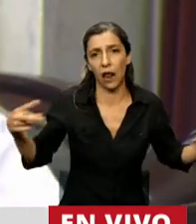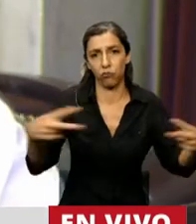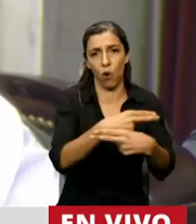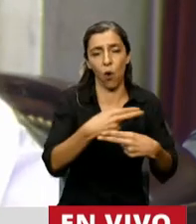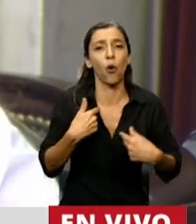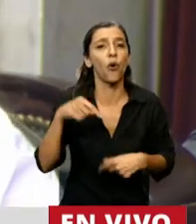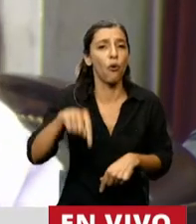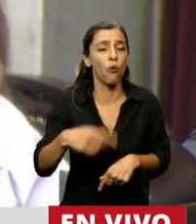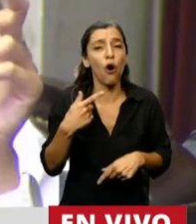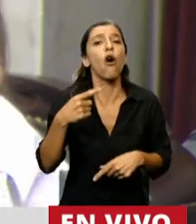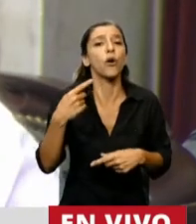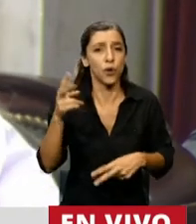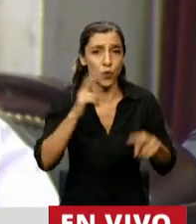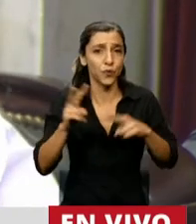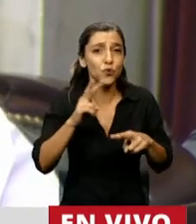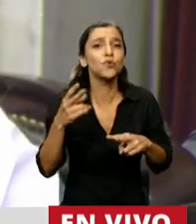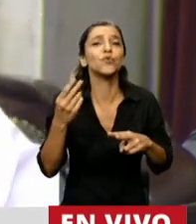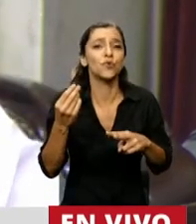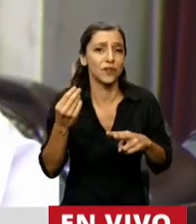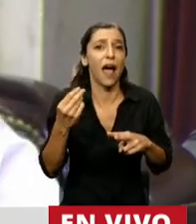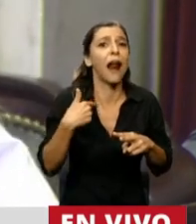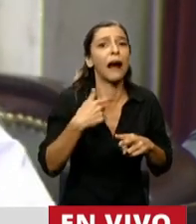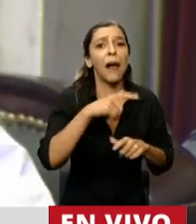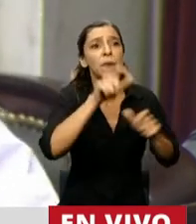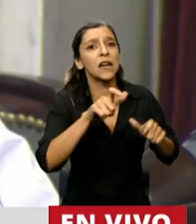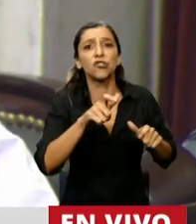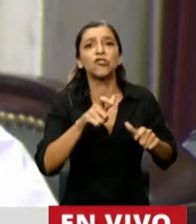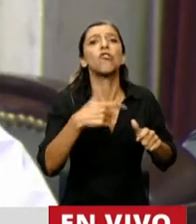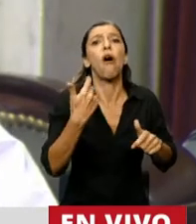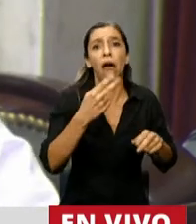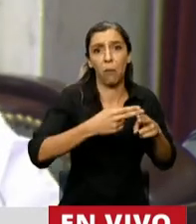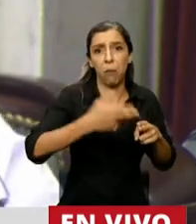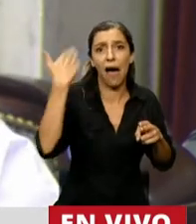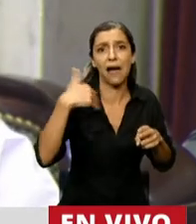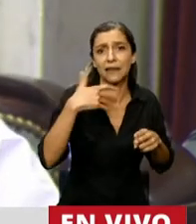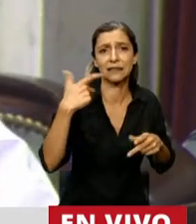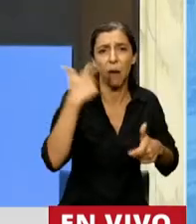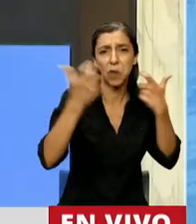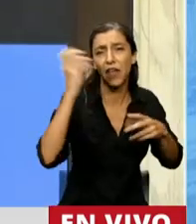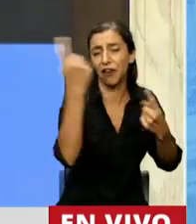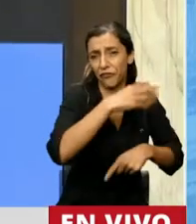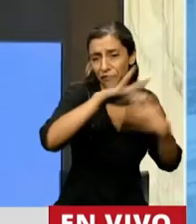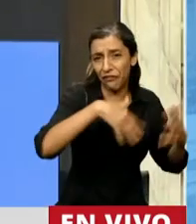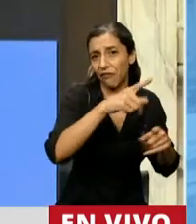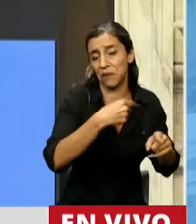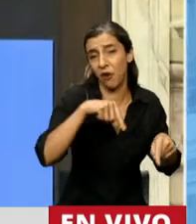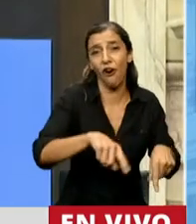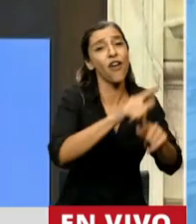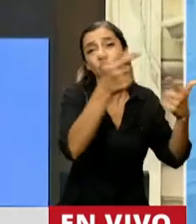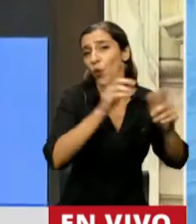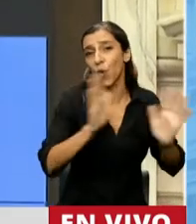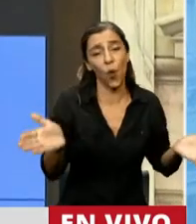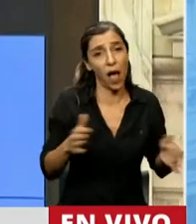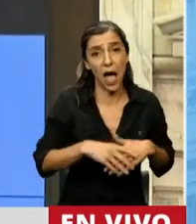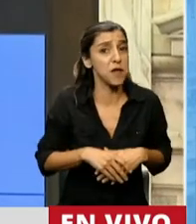defensores de los jubilados que destrozaban la plaza hace 3 años. Ni tampoco escucho a los que militaron las promesas de campaña del